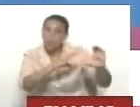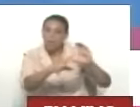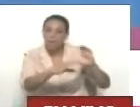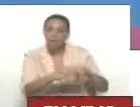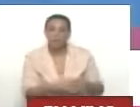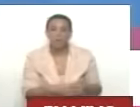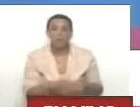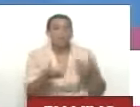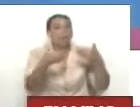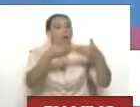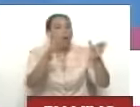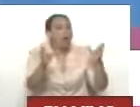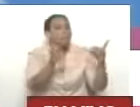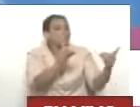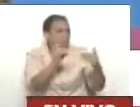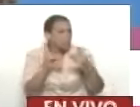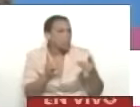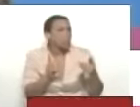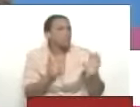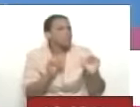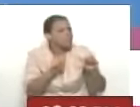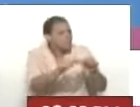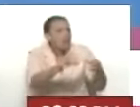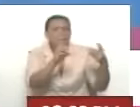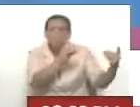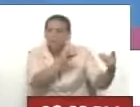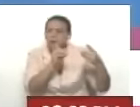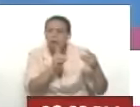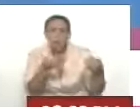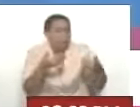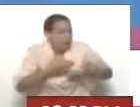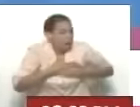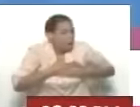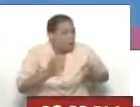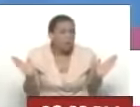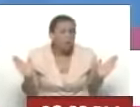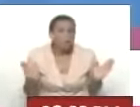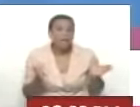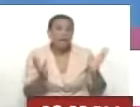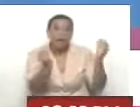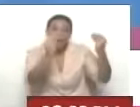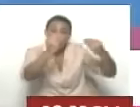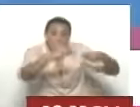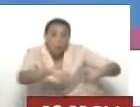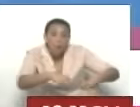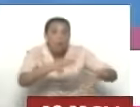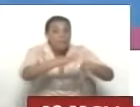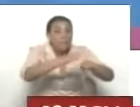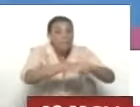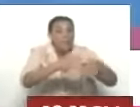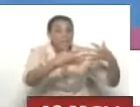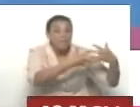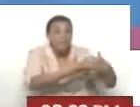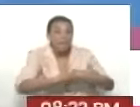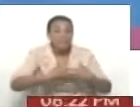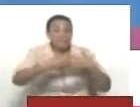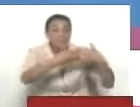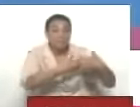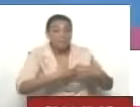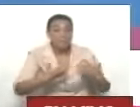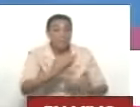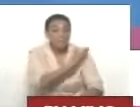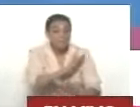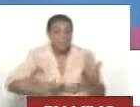Nunca cerraré la puerta del diálogo con nadie. Le digo a los negociadores que le digan al presidente Biden el siguiente